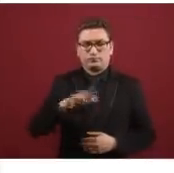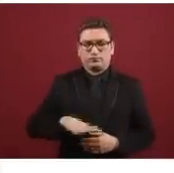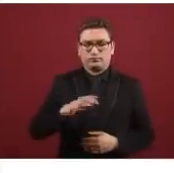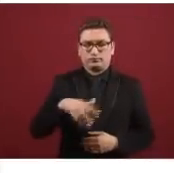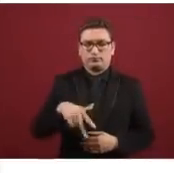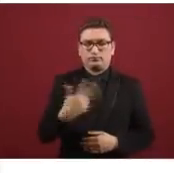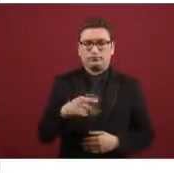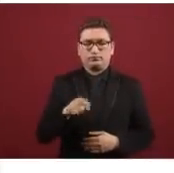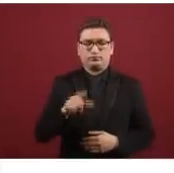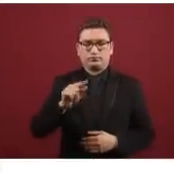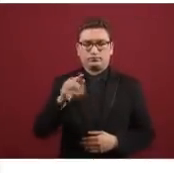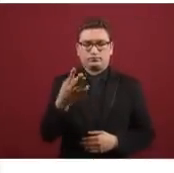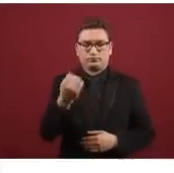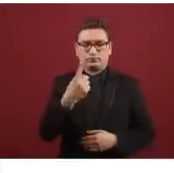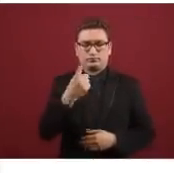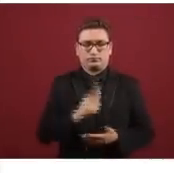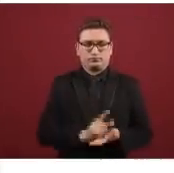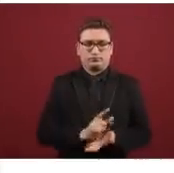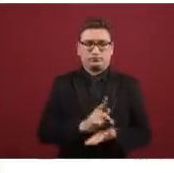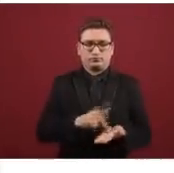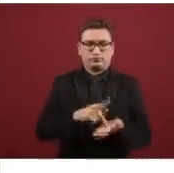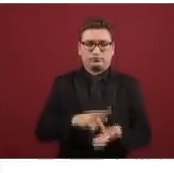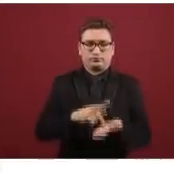centavos por kilo. Y queremos